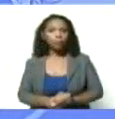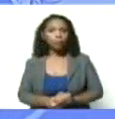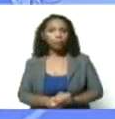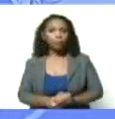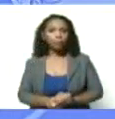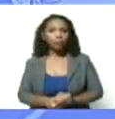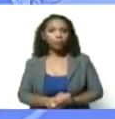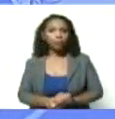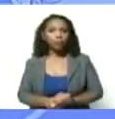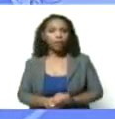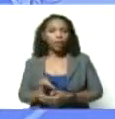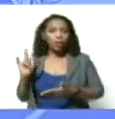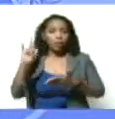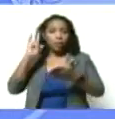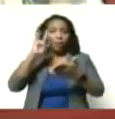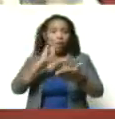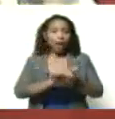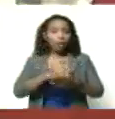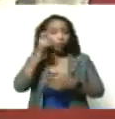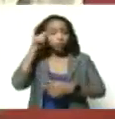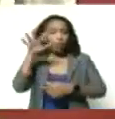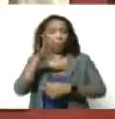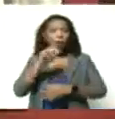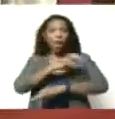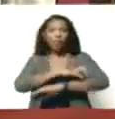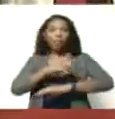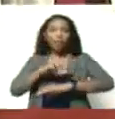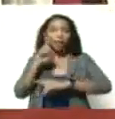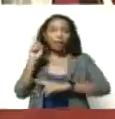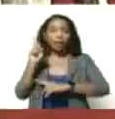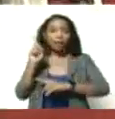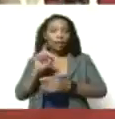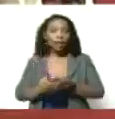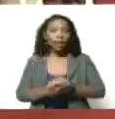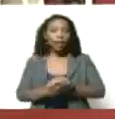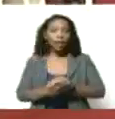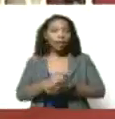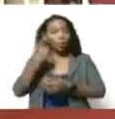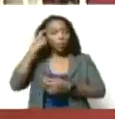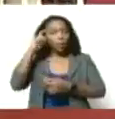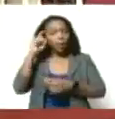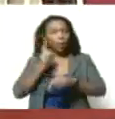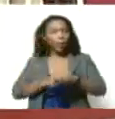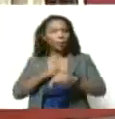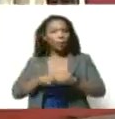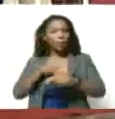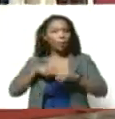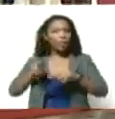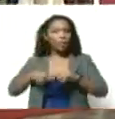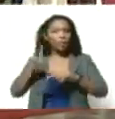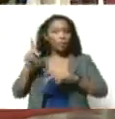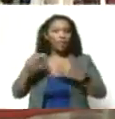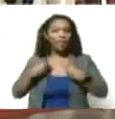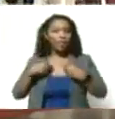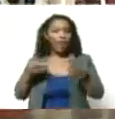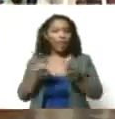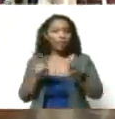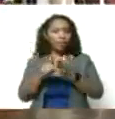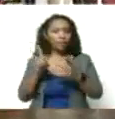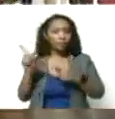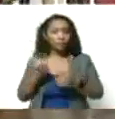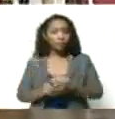Viajar por su pueblo, el Tigre, recordar esos momentos de infancia y juventud, su vivencia en el Liceo Briceño